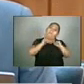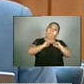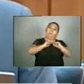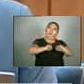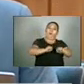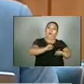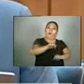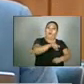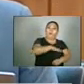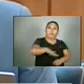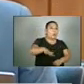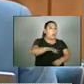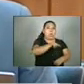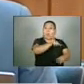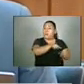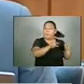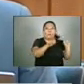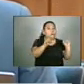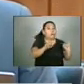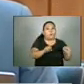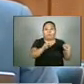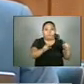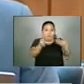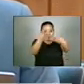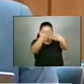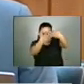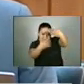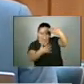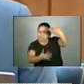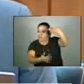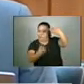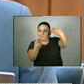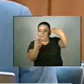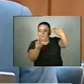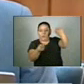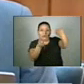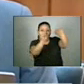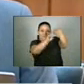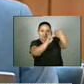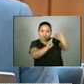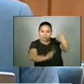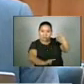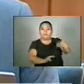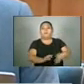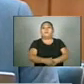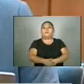que no han podido entrar todavía al registro único de víctimas